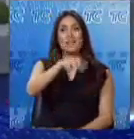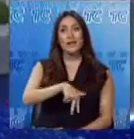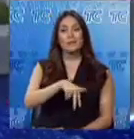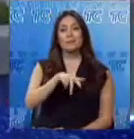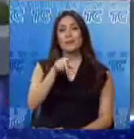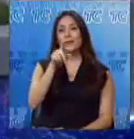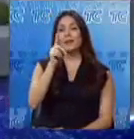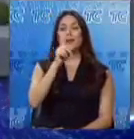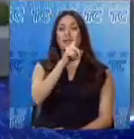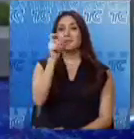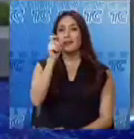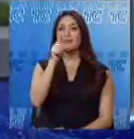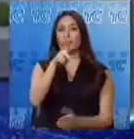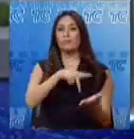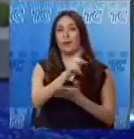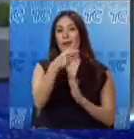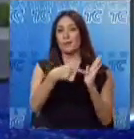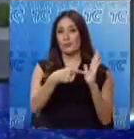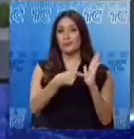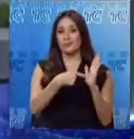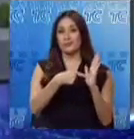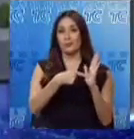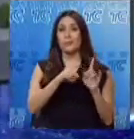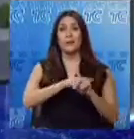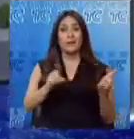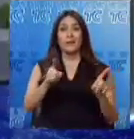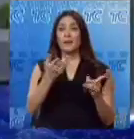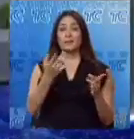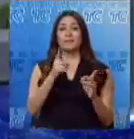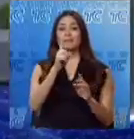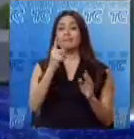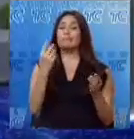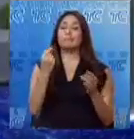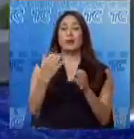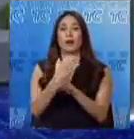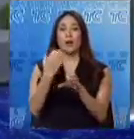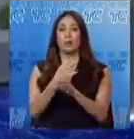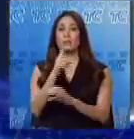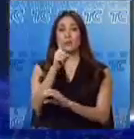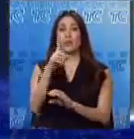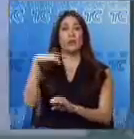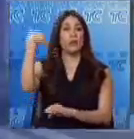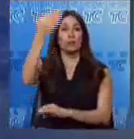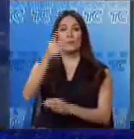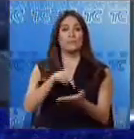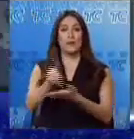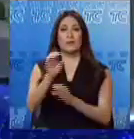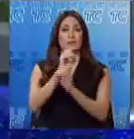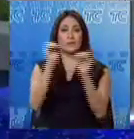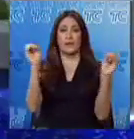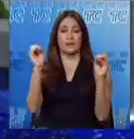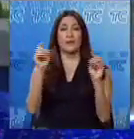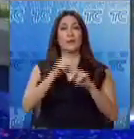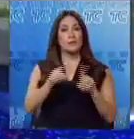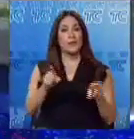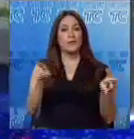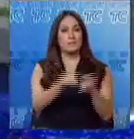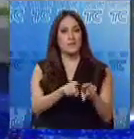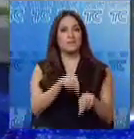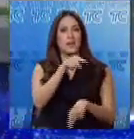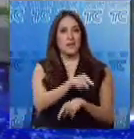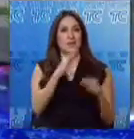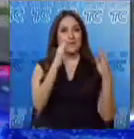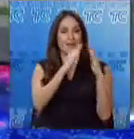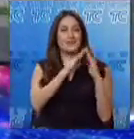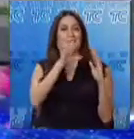de aprobarse la ley contra la especulación de suelos, el valor a pagar según el cálculo es cero. ¿Pero qué sucede si esa misma casa que usted compró